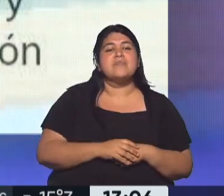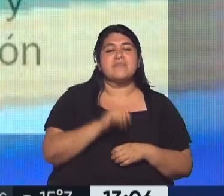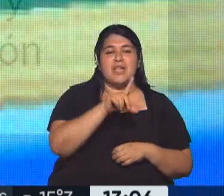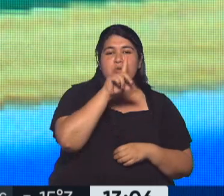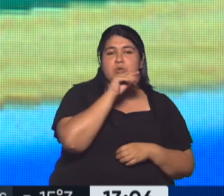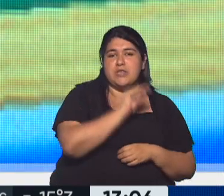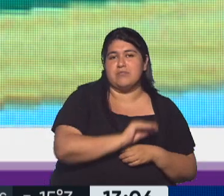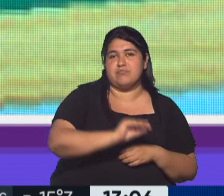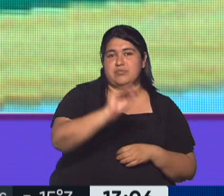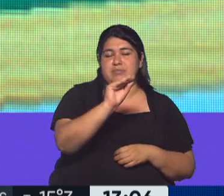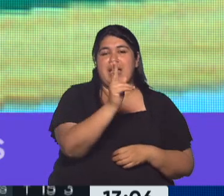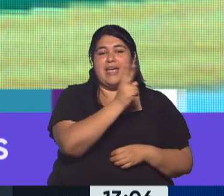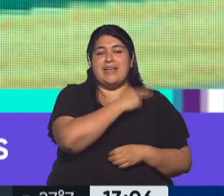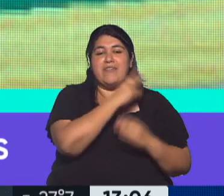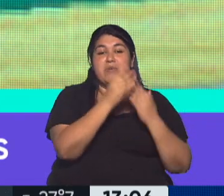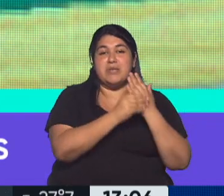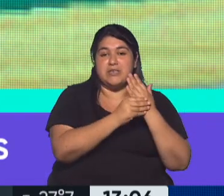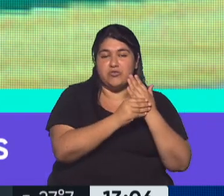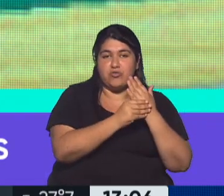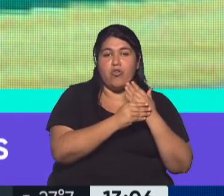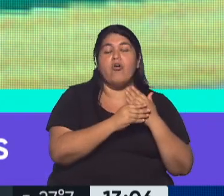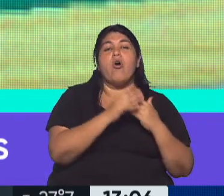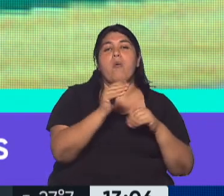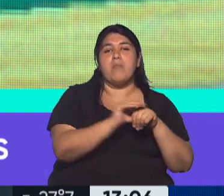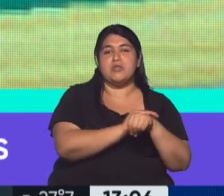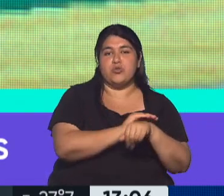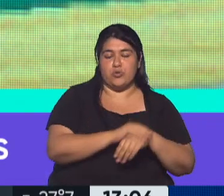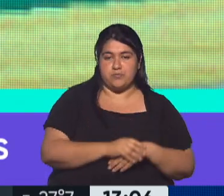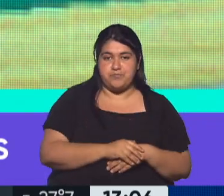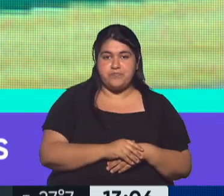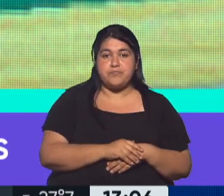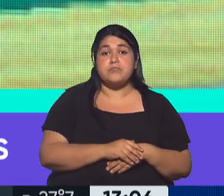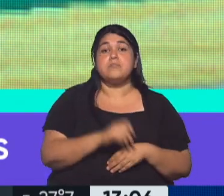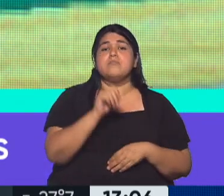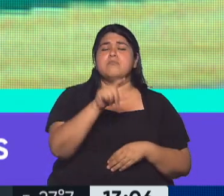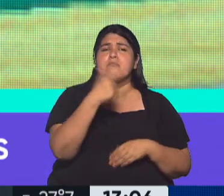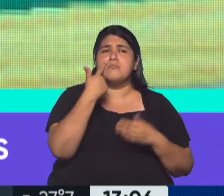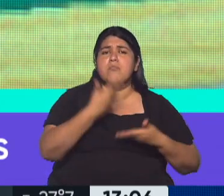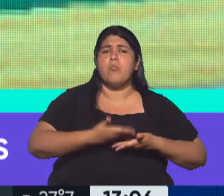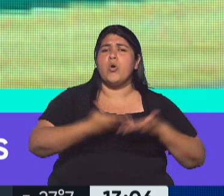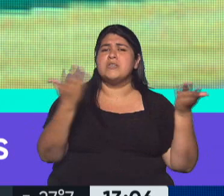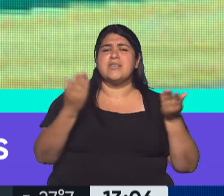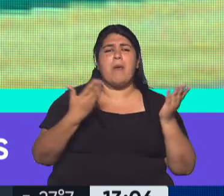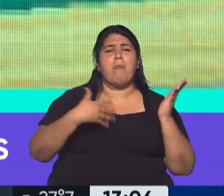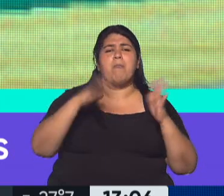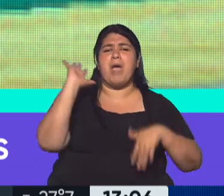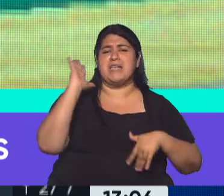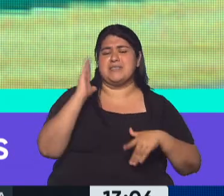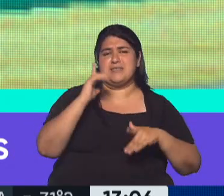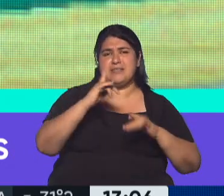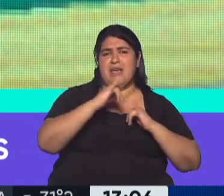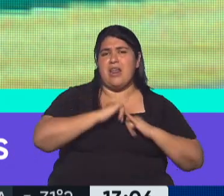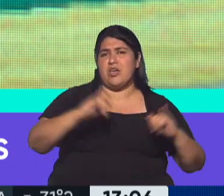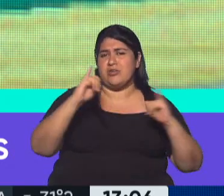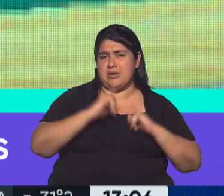de gabinete, del jefe de ministros Juan Mansur, teniendo en cuenta sobre todo lo que se pone en evidencia en general en las campañas electorales, pero